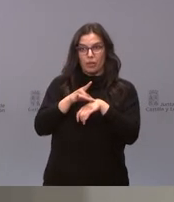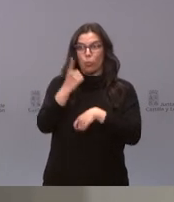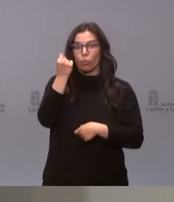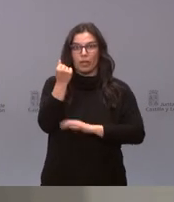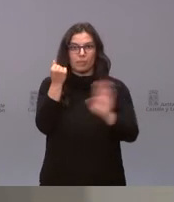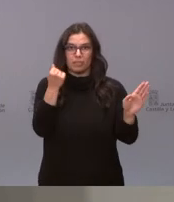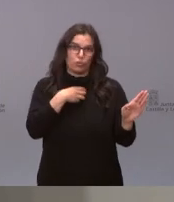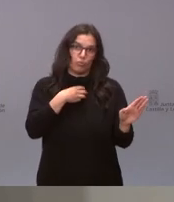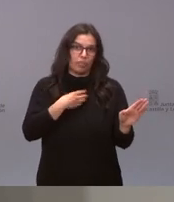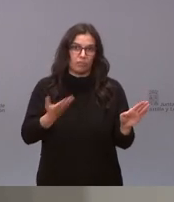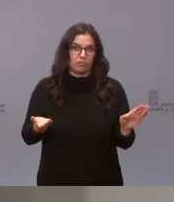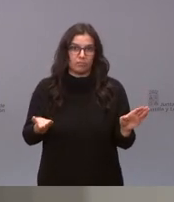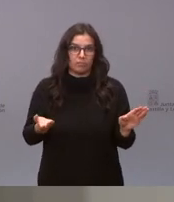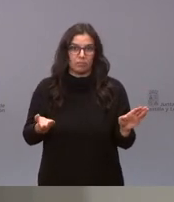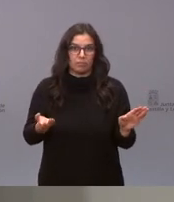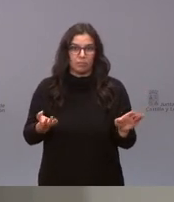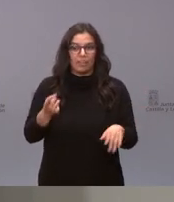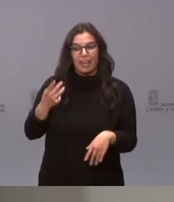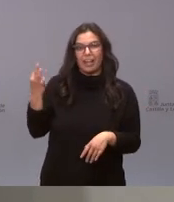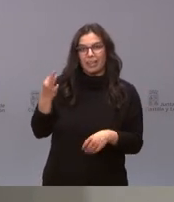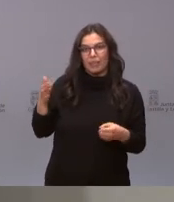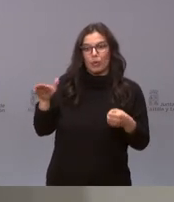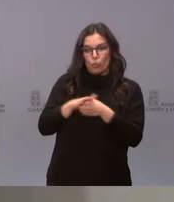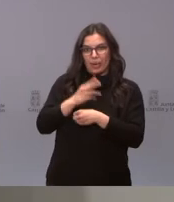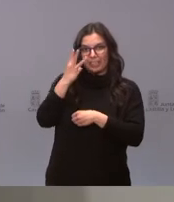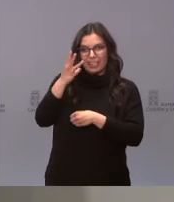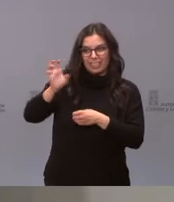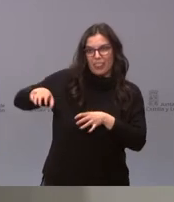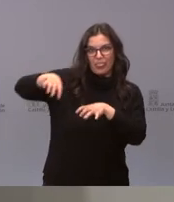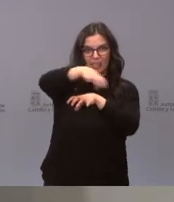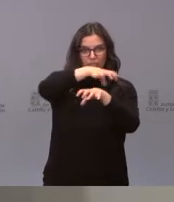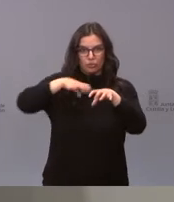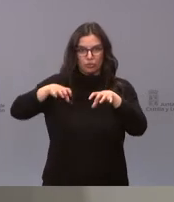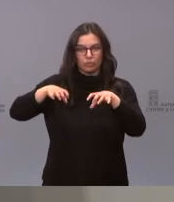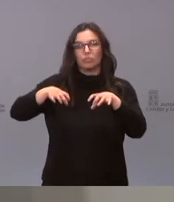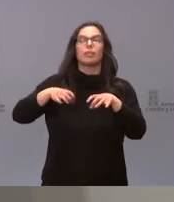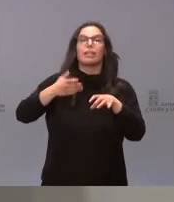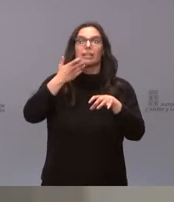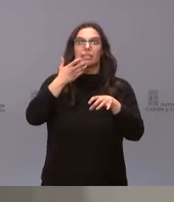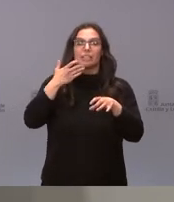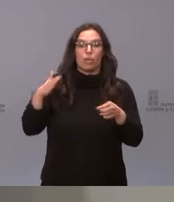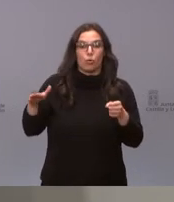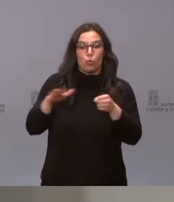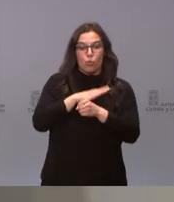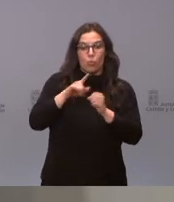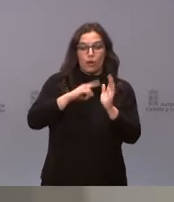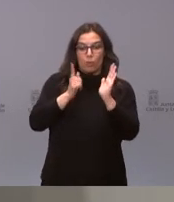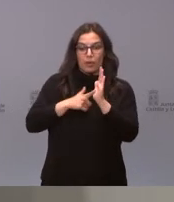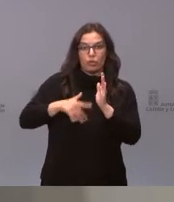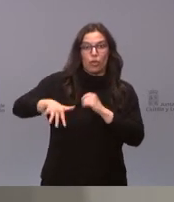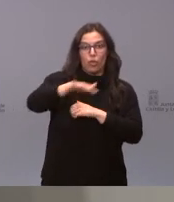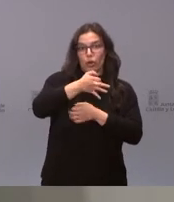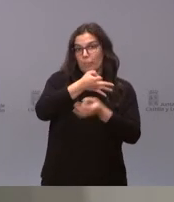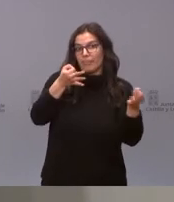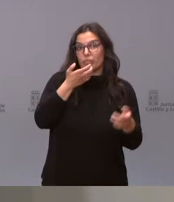decir y él tiene que cubrir los tres los tres centros por lo tanto si nos cubre toda la zona pues perfecto y